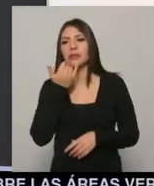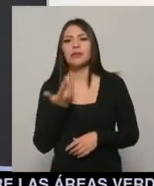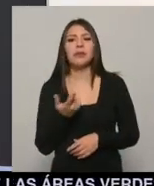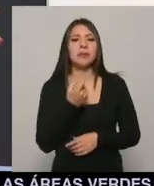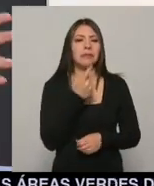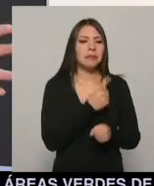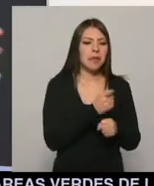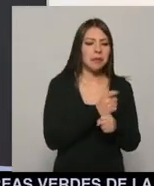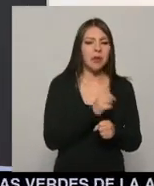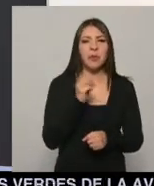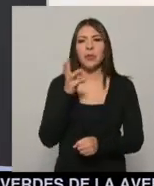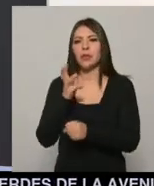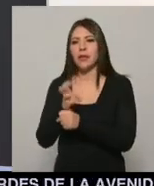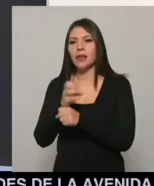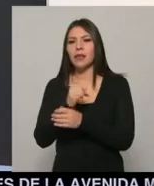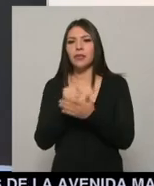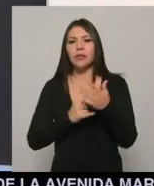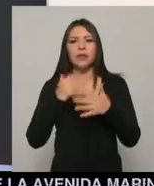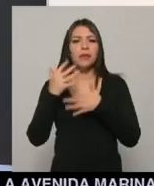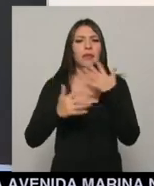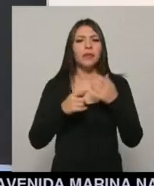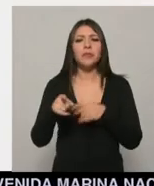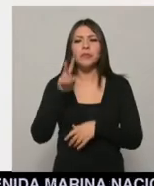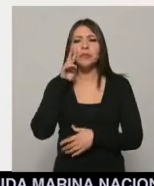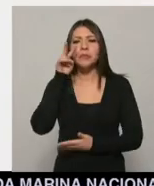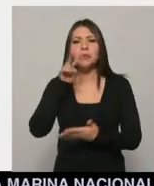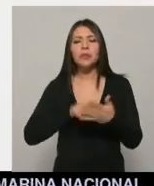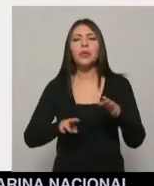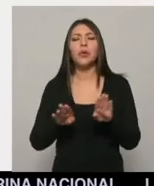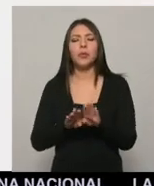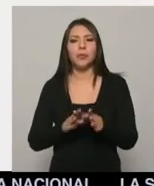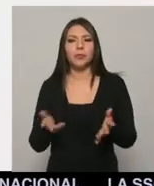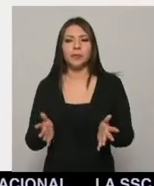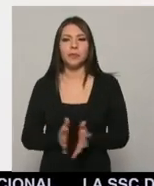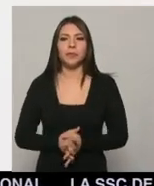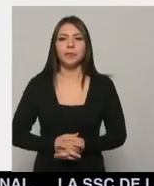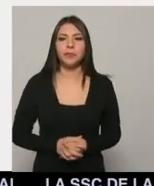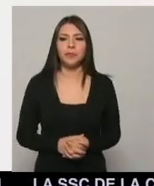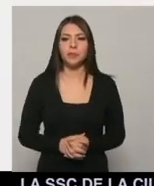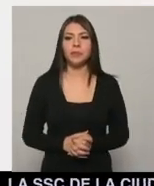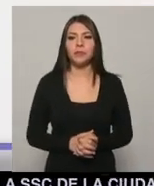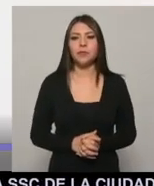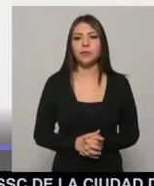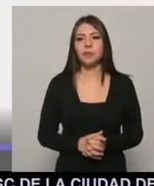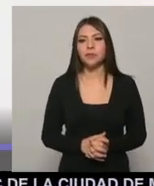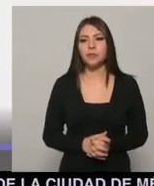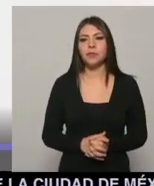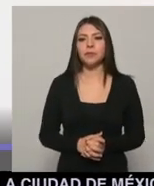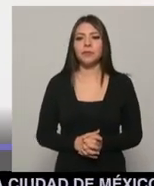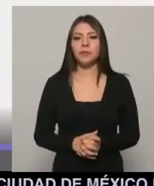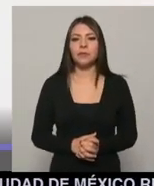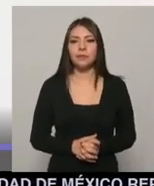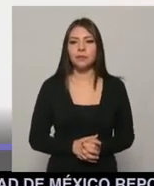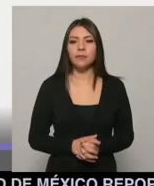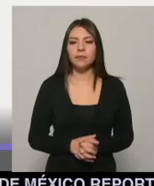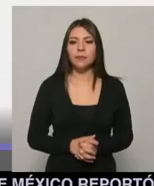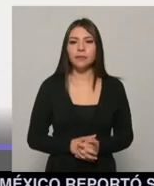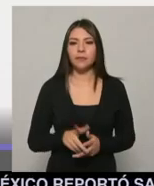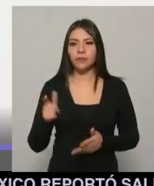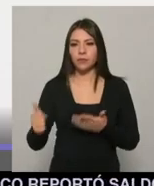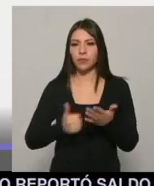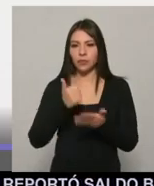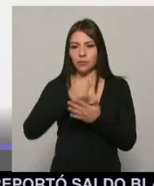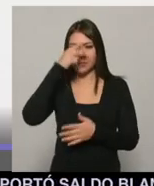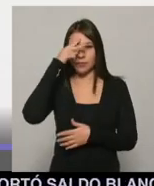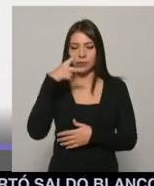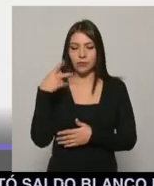tercero? Más allá de esa polémica, ¿cómo viste el contenido? Bueno, hablando del informe de la Ciudad de México, la jefa de gobierno ya presentó el